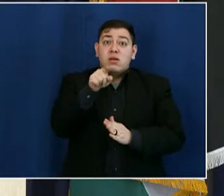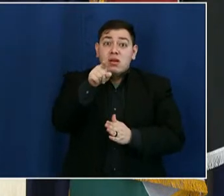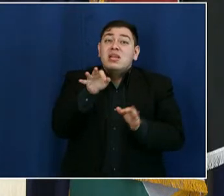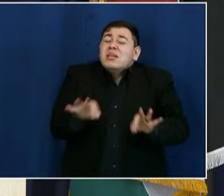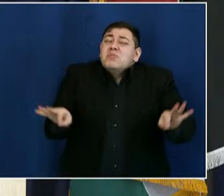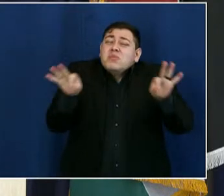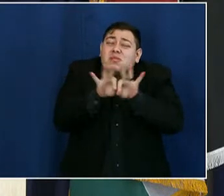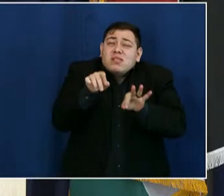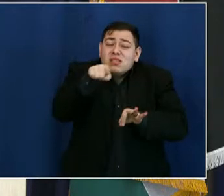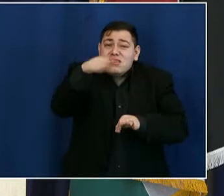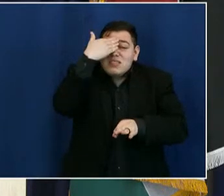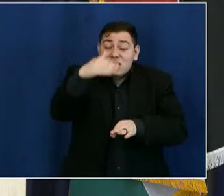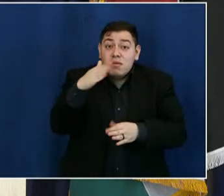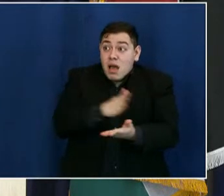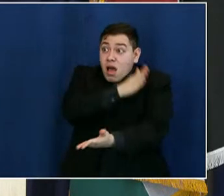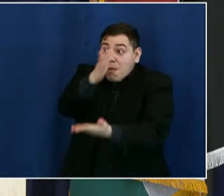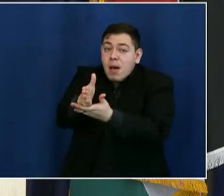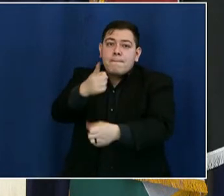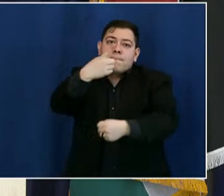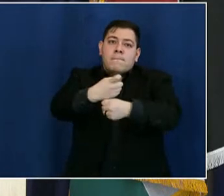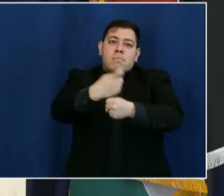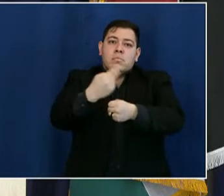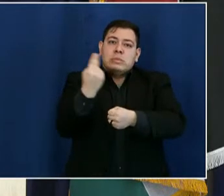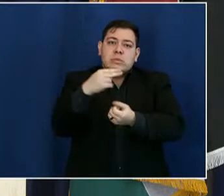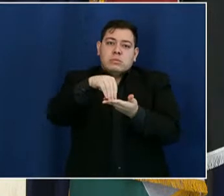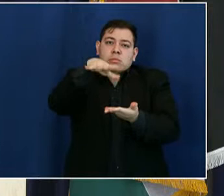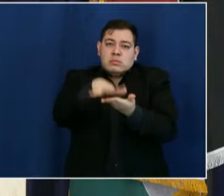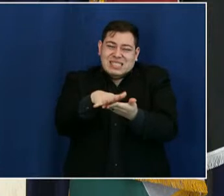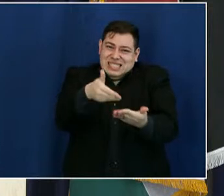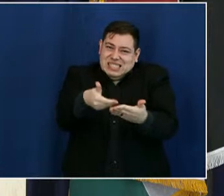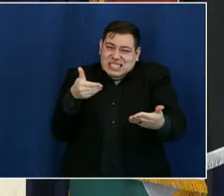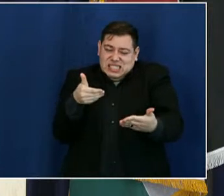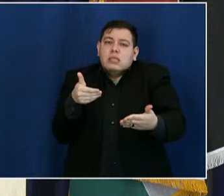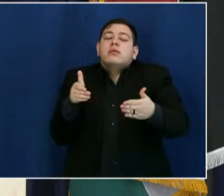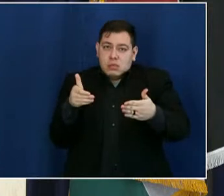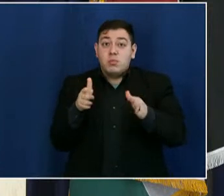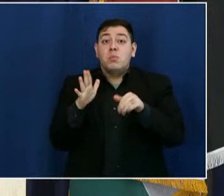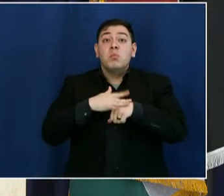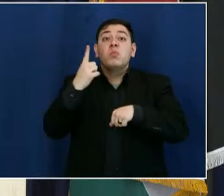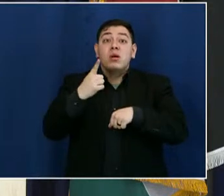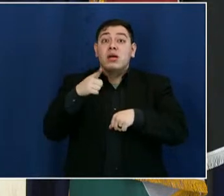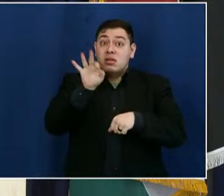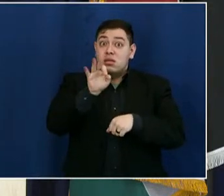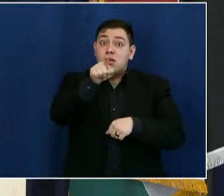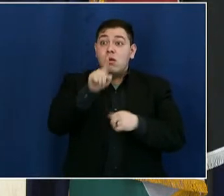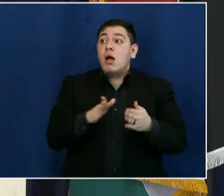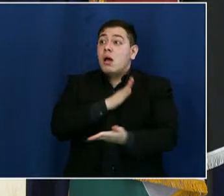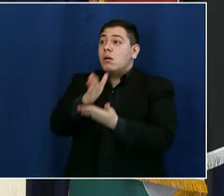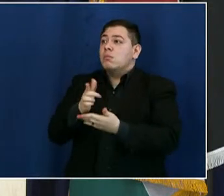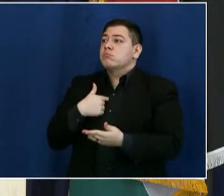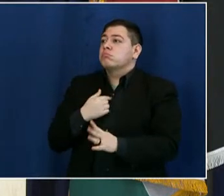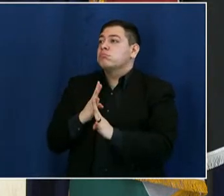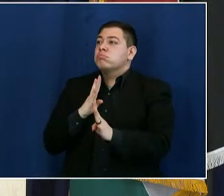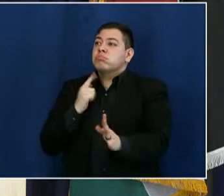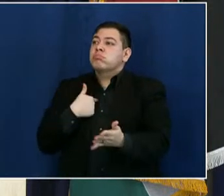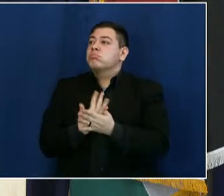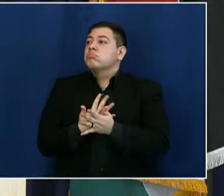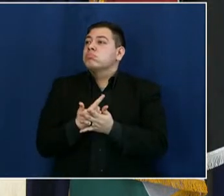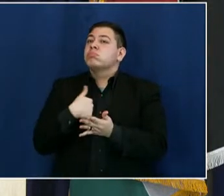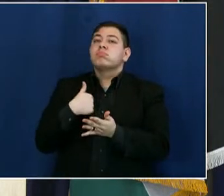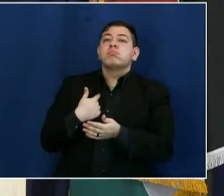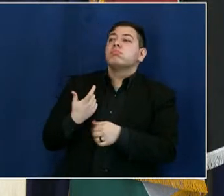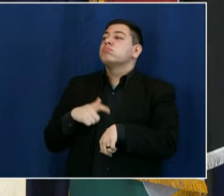importante que las personas tengan una cita previa antes que vayan, porque si no, pues van a estar esperando por mucho tiempo y no hay vacunas